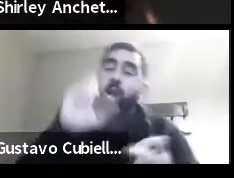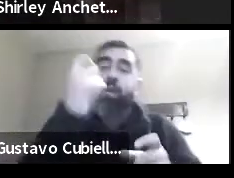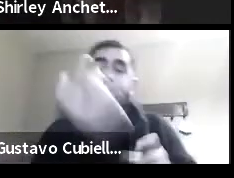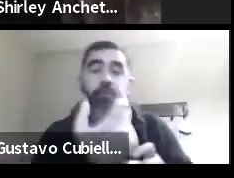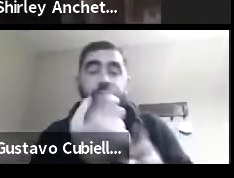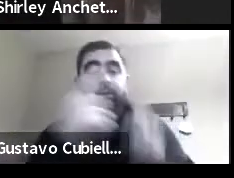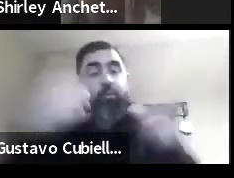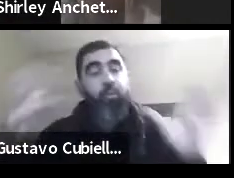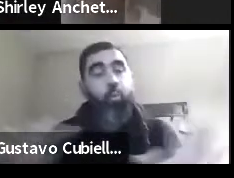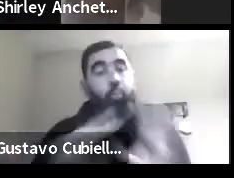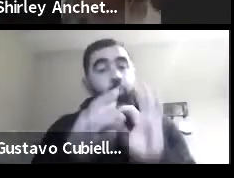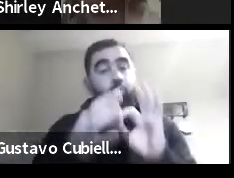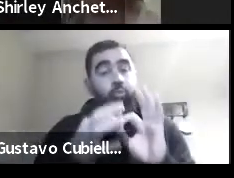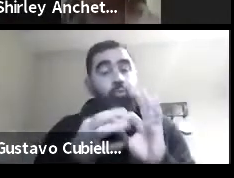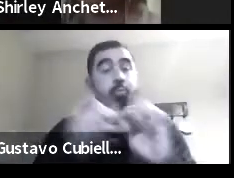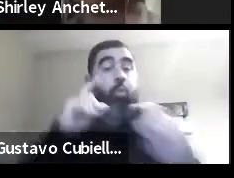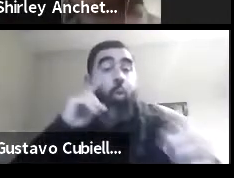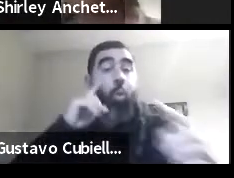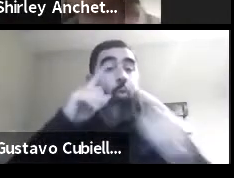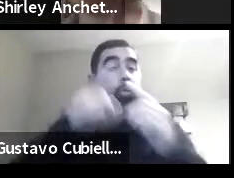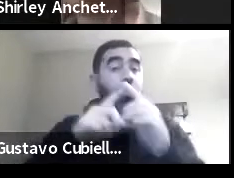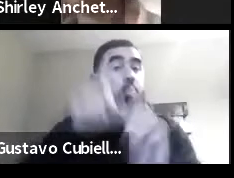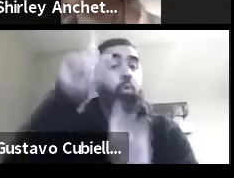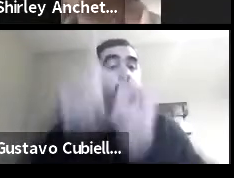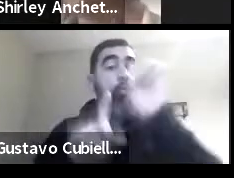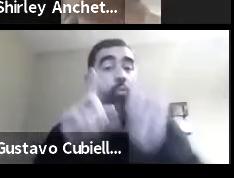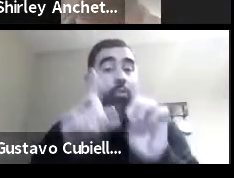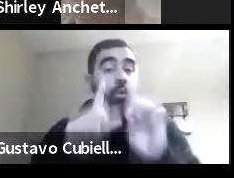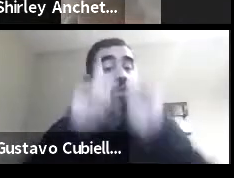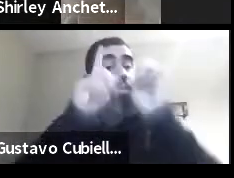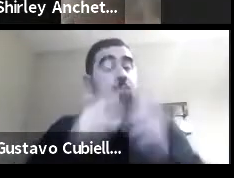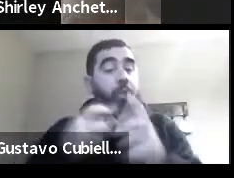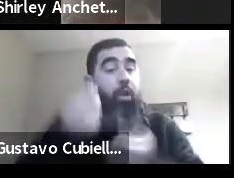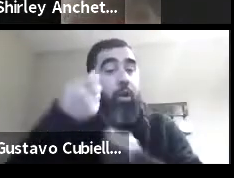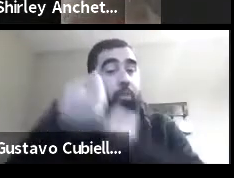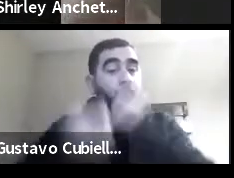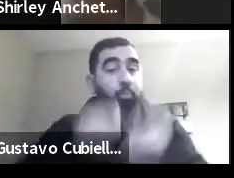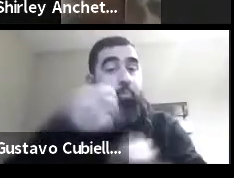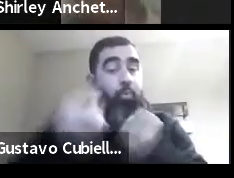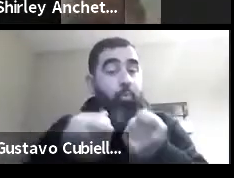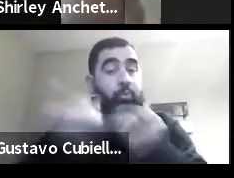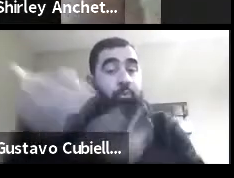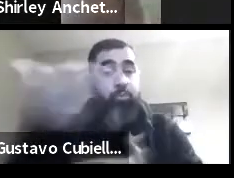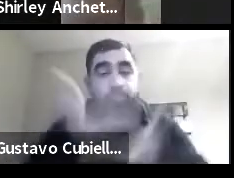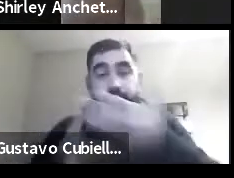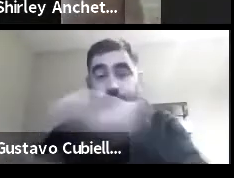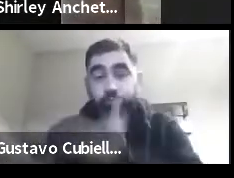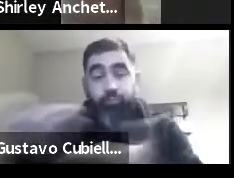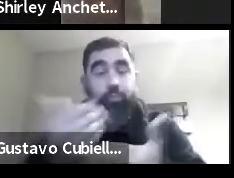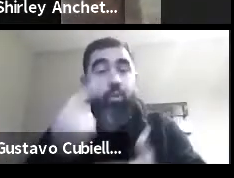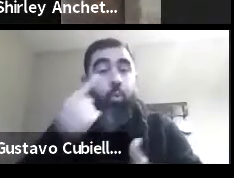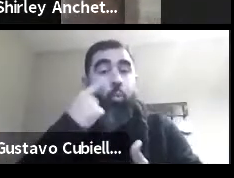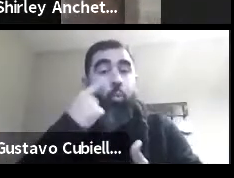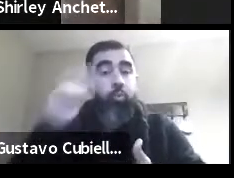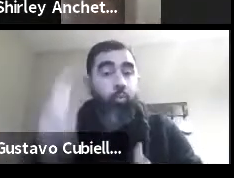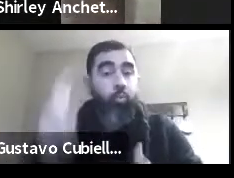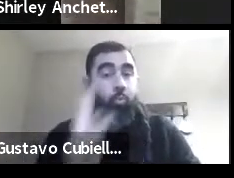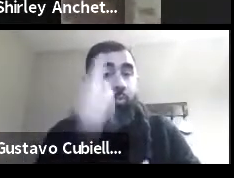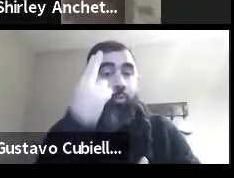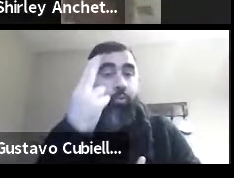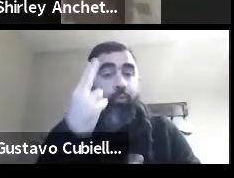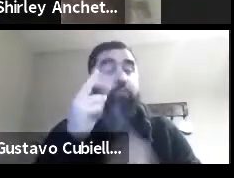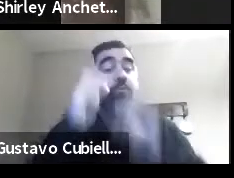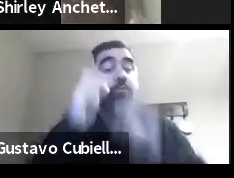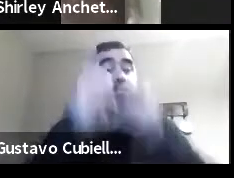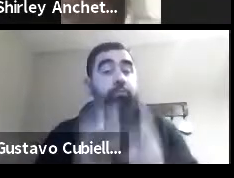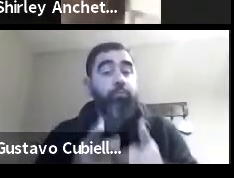de la universidad, pero también como aporte a socializar conocimiento a nivel del Uruguay y